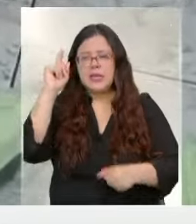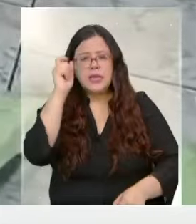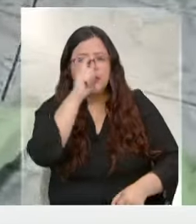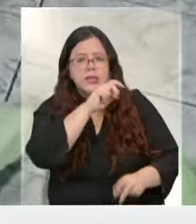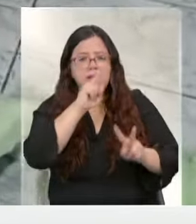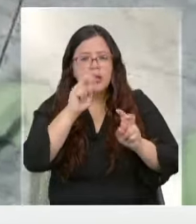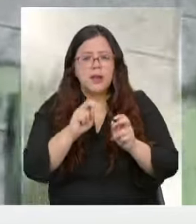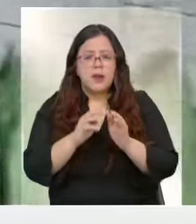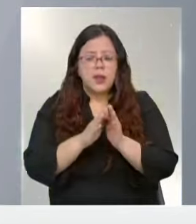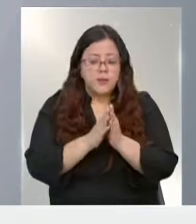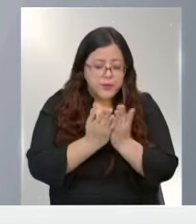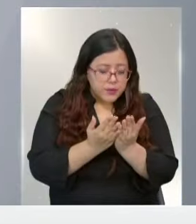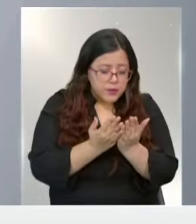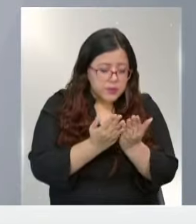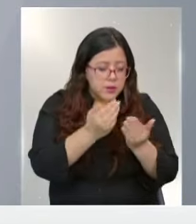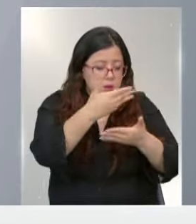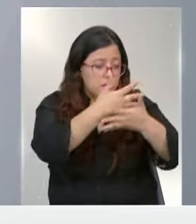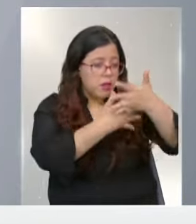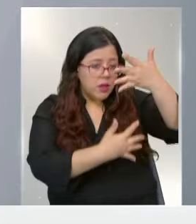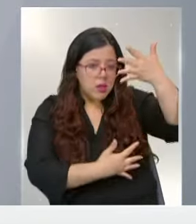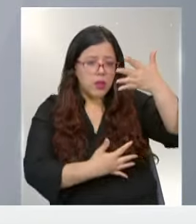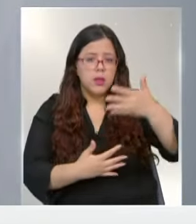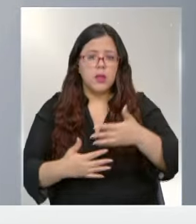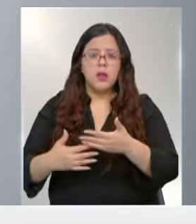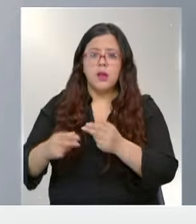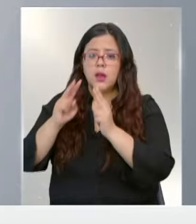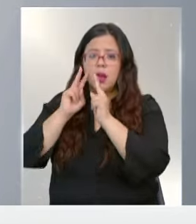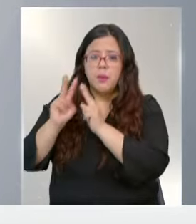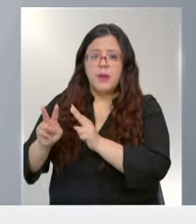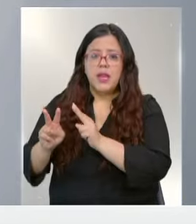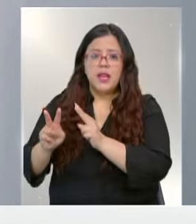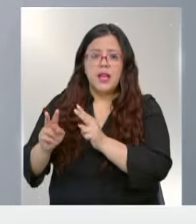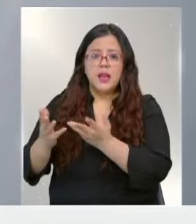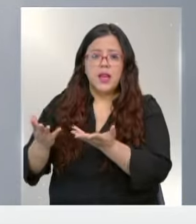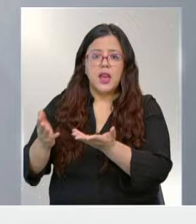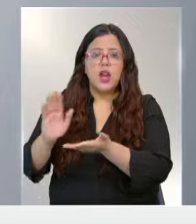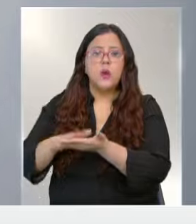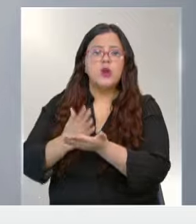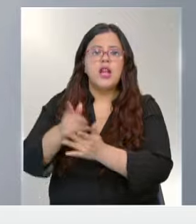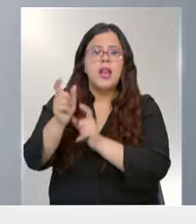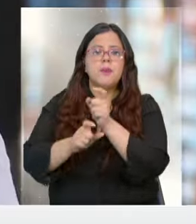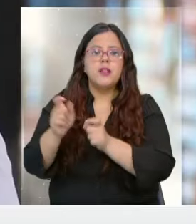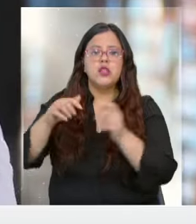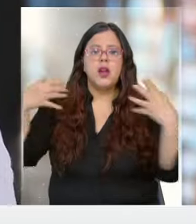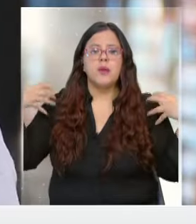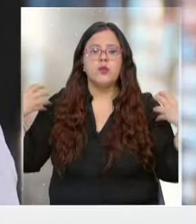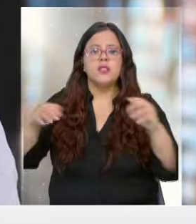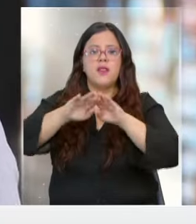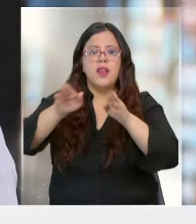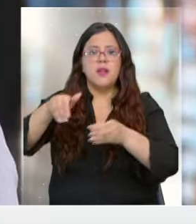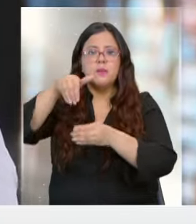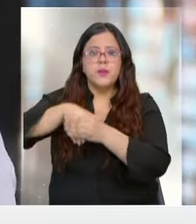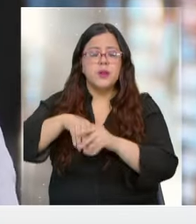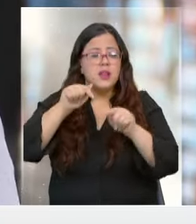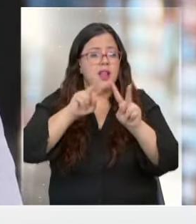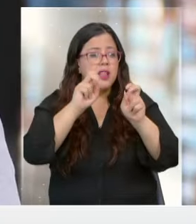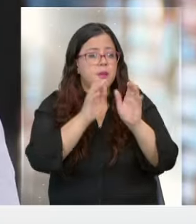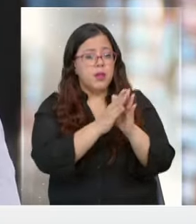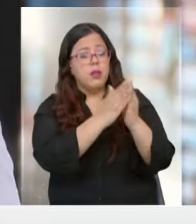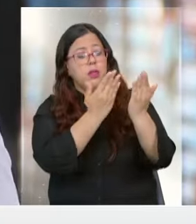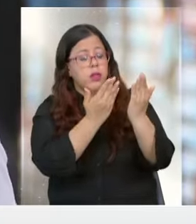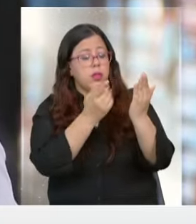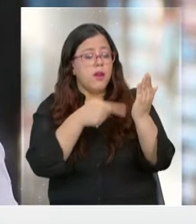el conteo de votos. ¿Cómo van el resto de vocales de mesa? El recuento fue totalmente caótico, sinceramente,